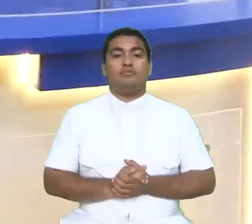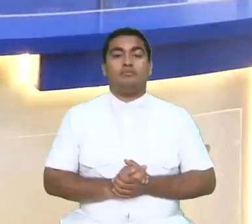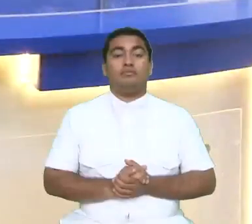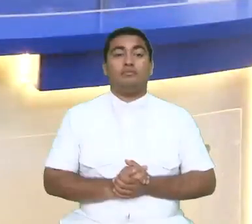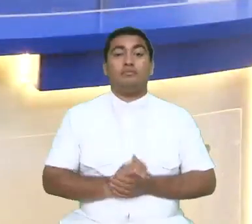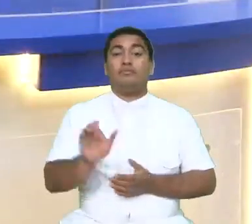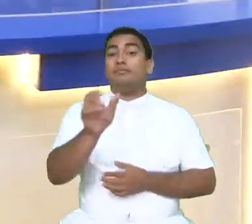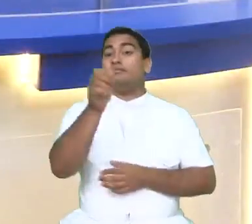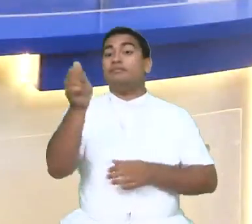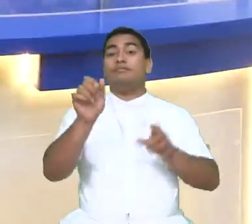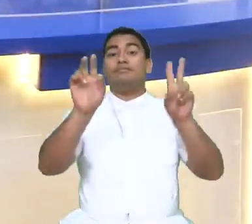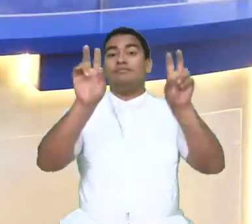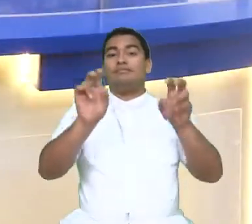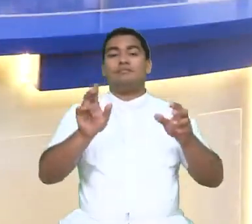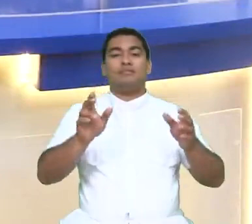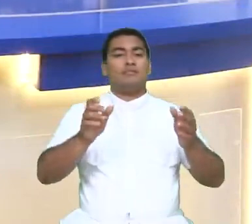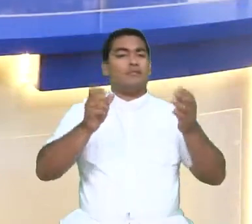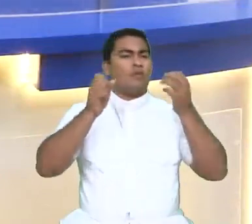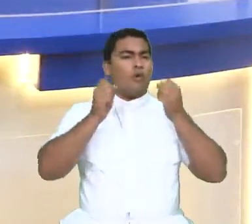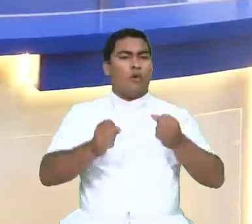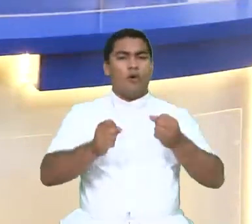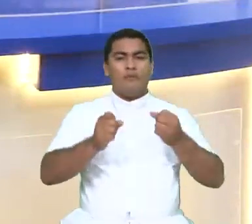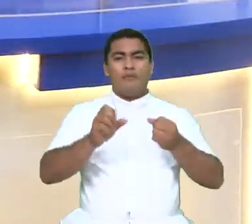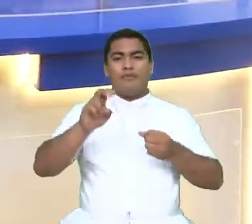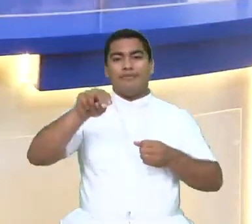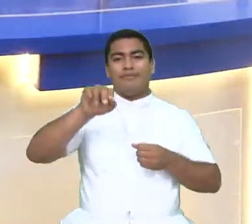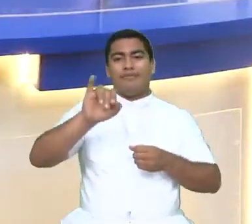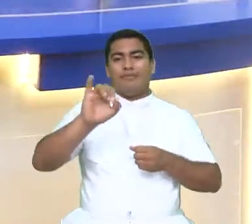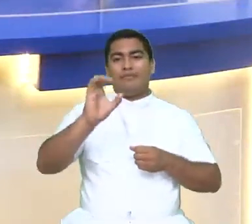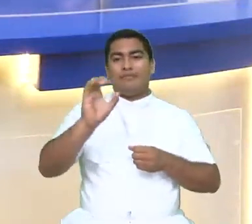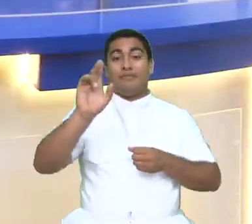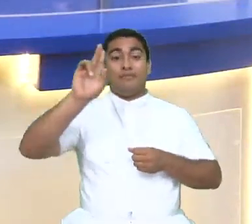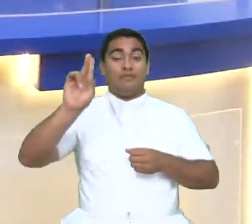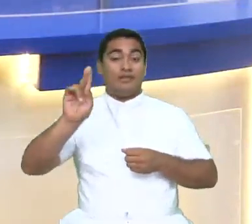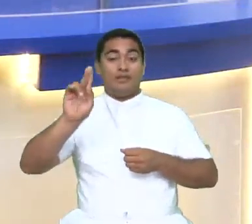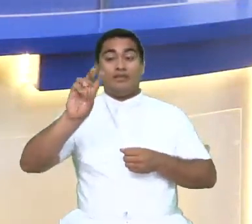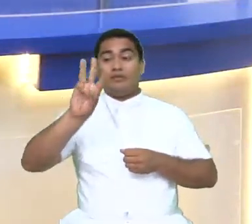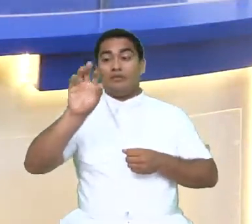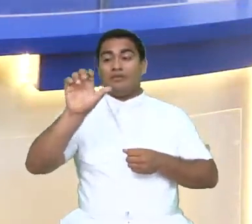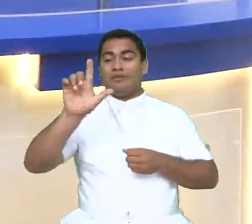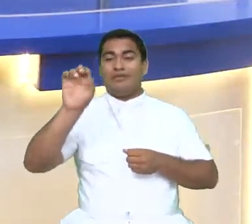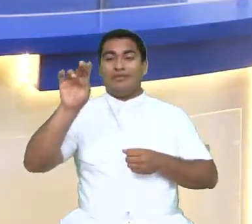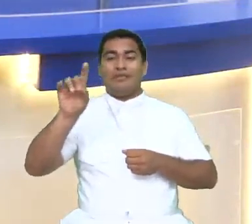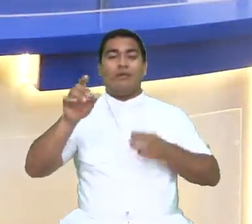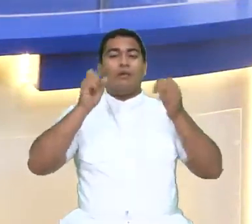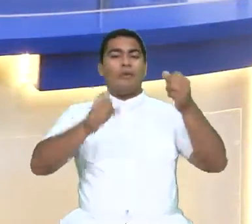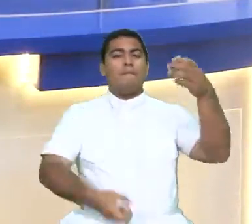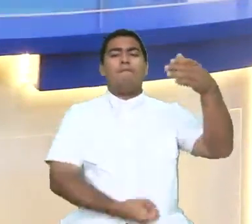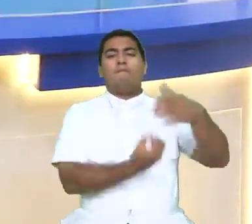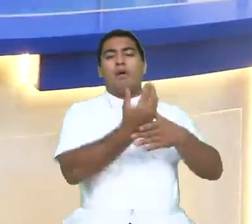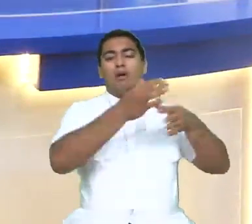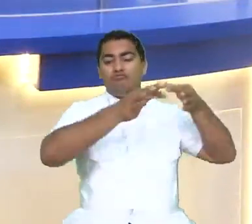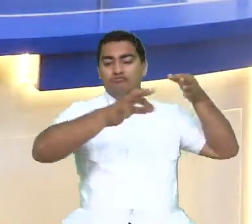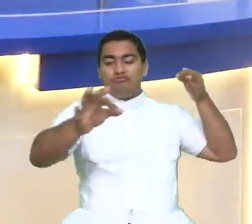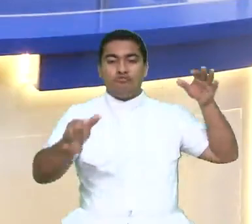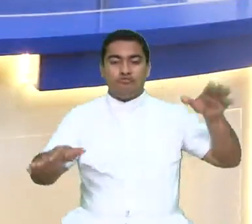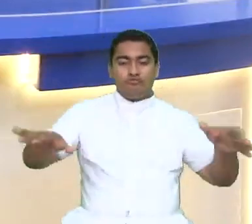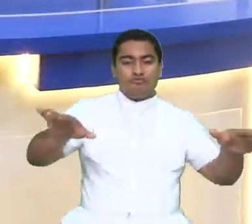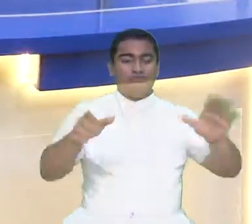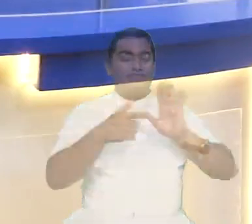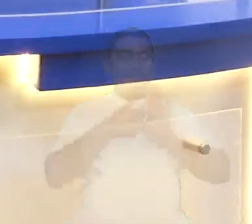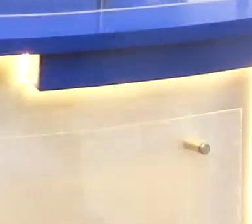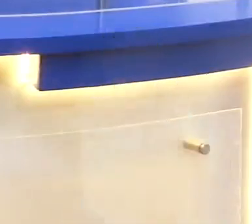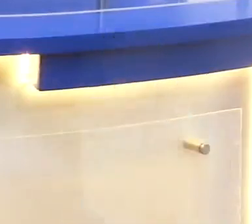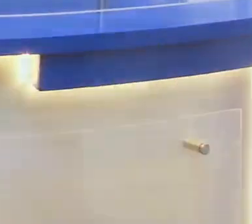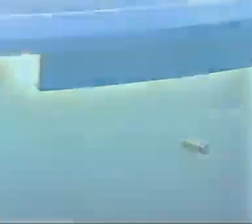En otro orden, el trapecista Nick Walenda agradeció a Nicaragua por el apoyo para lograr su gran hazaña. Veamos.